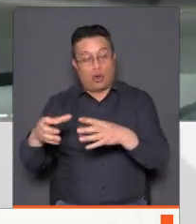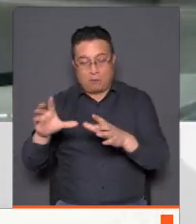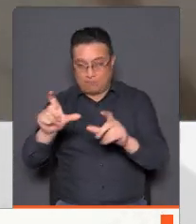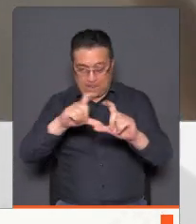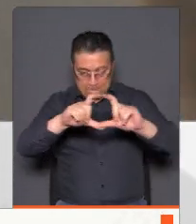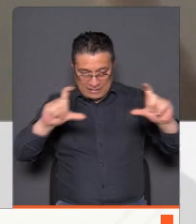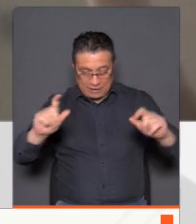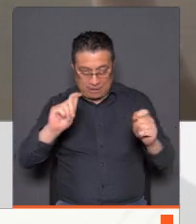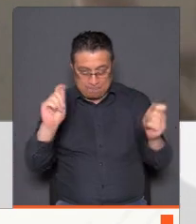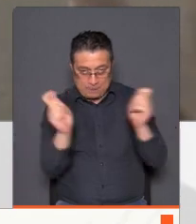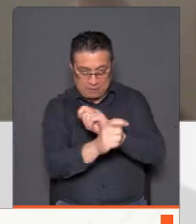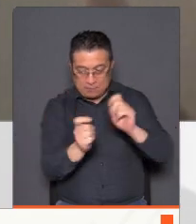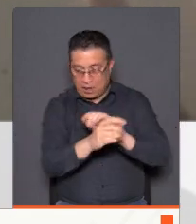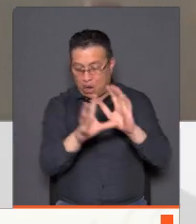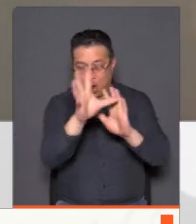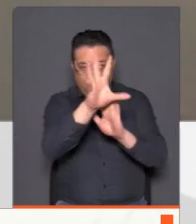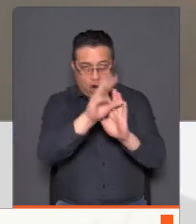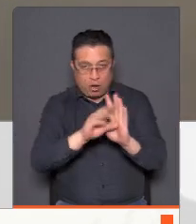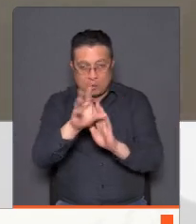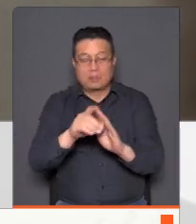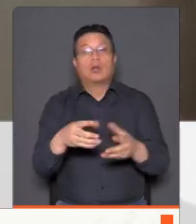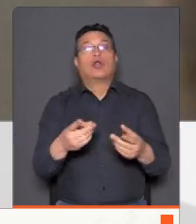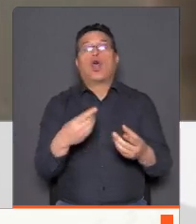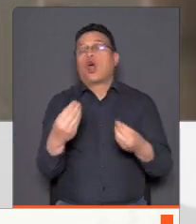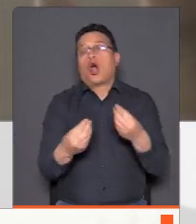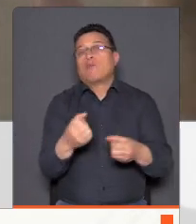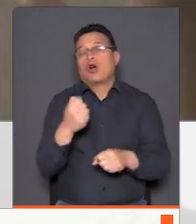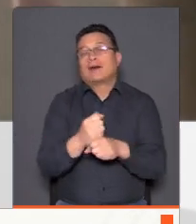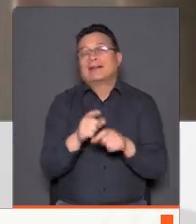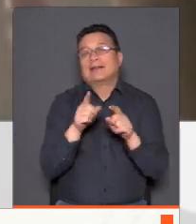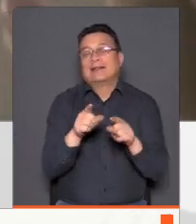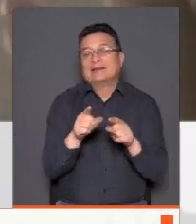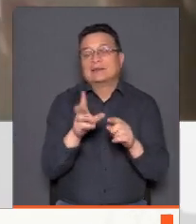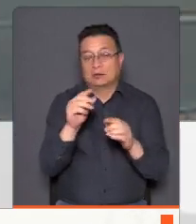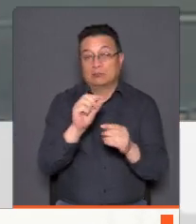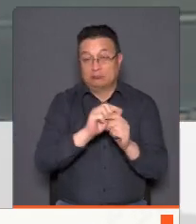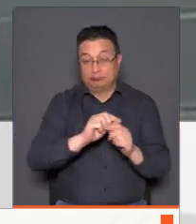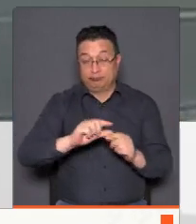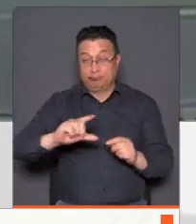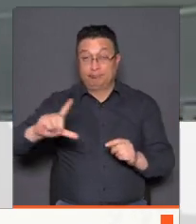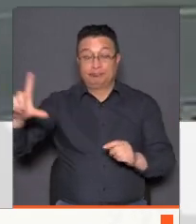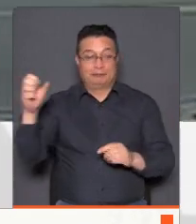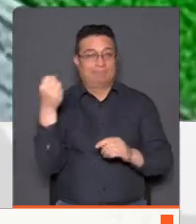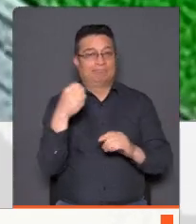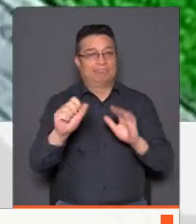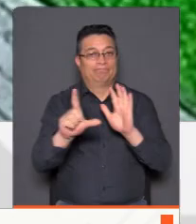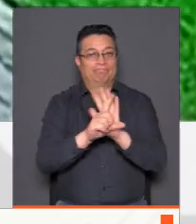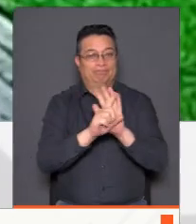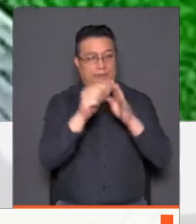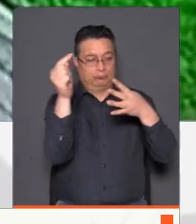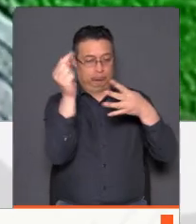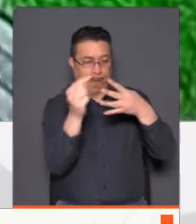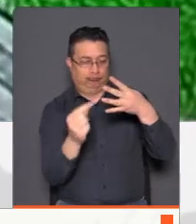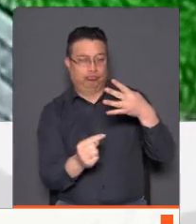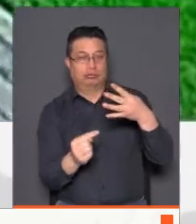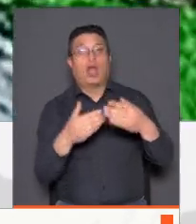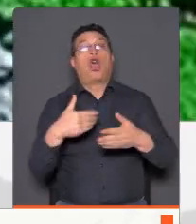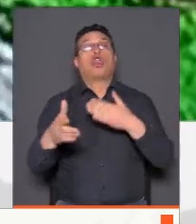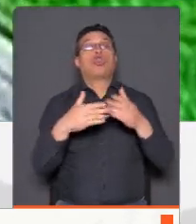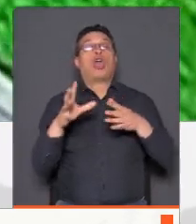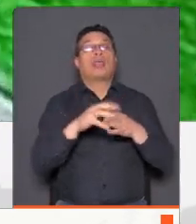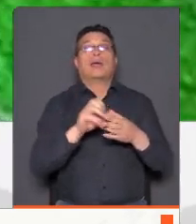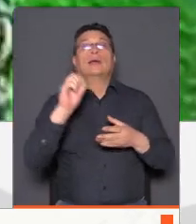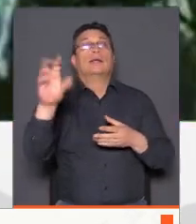o gemeleados. Y general, ¿cómo se está trabajando eso? Porque evidentemente este es el inicio de una cadena delictual, entonces eso que usted me plantea, ¿a dónde se van? ¿Se